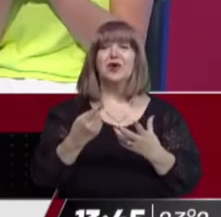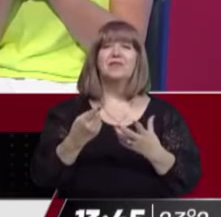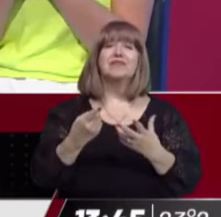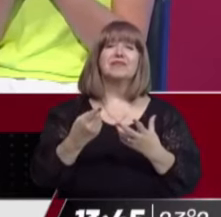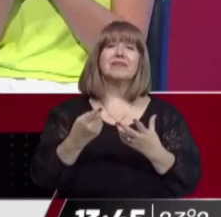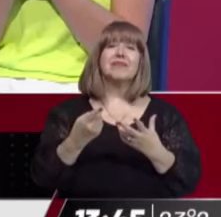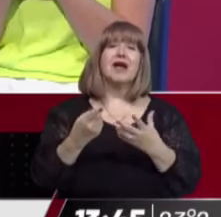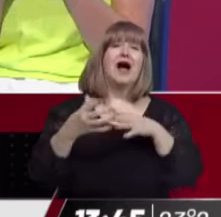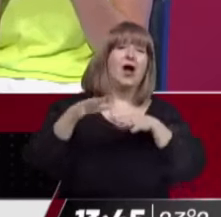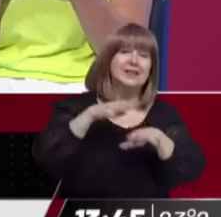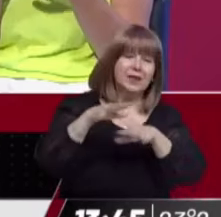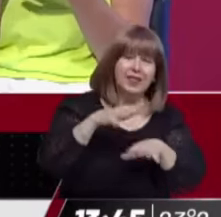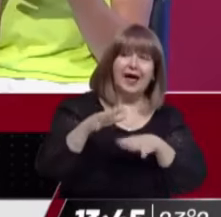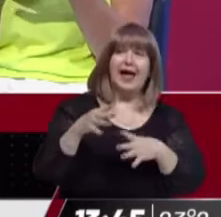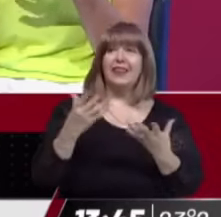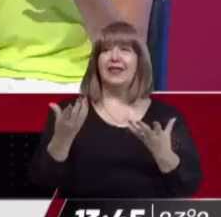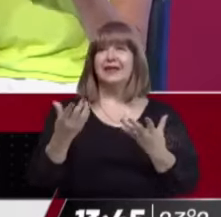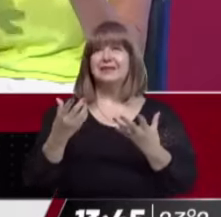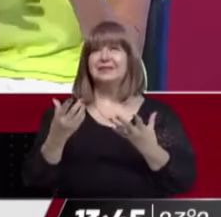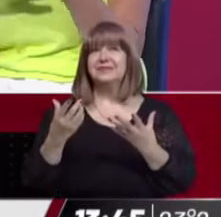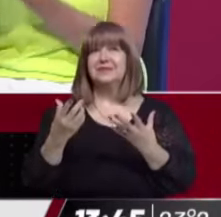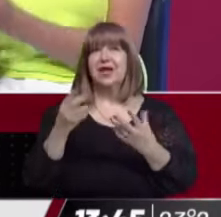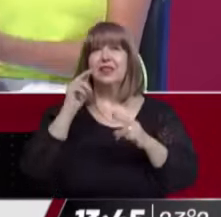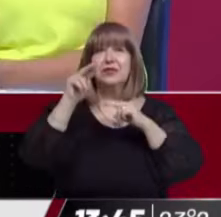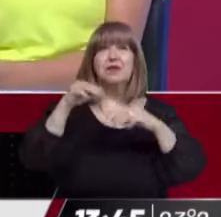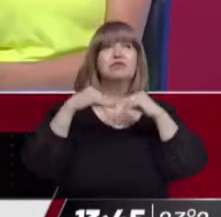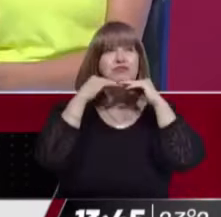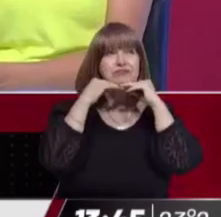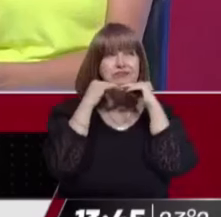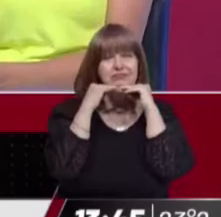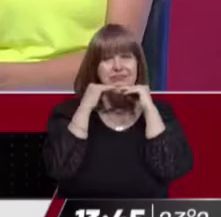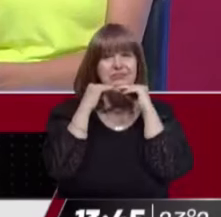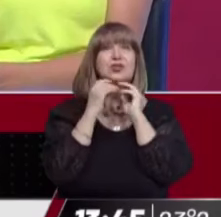a esto de la superluna, dónde avistarla y demás?